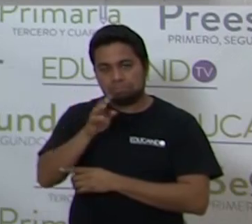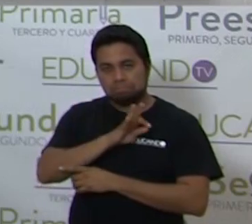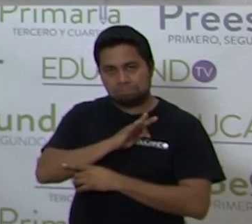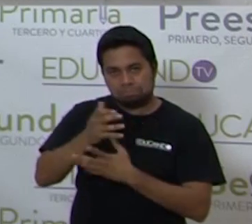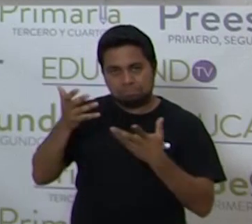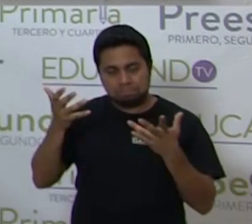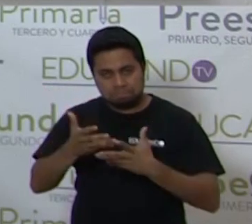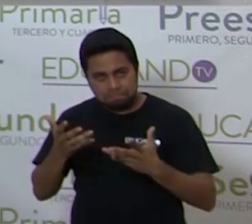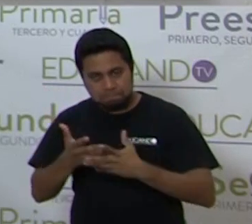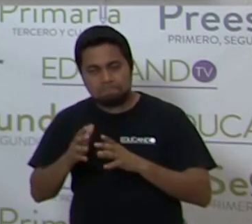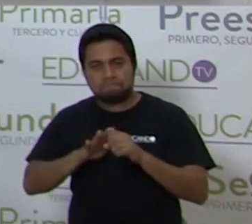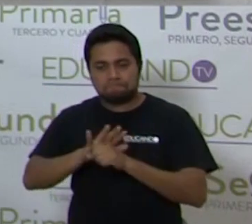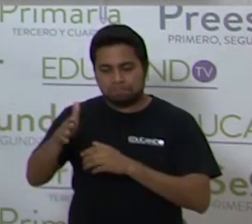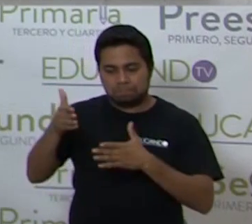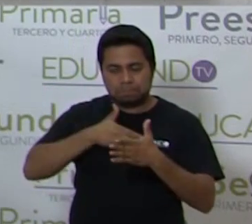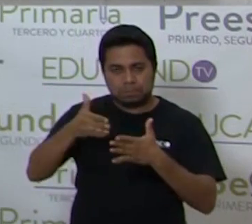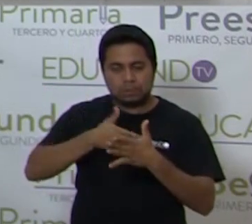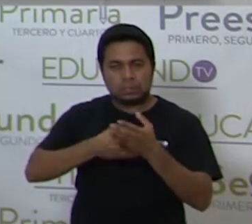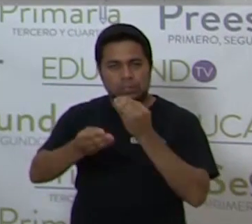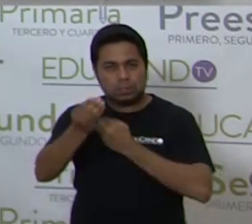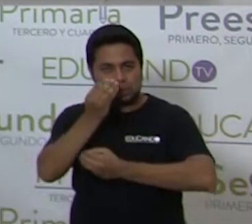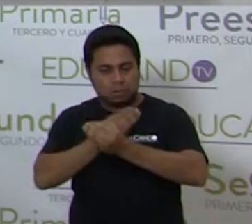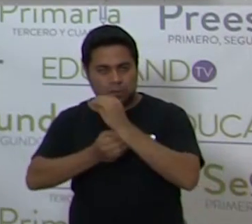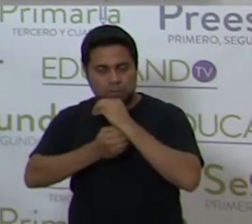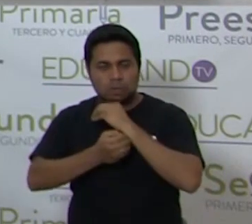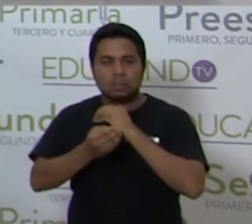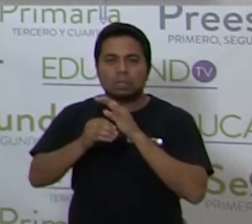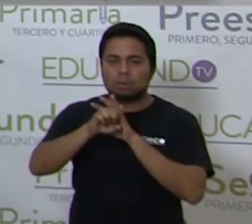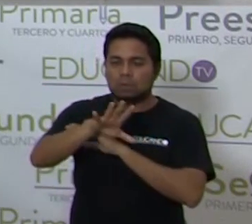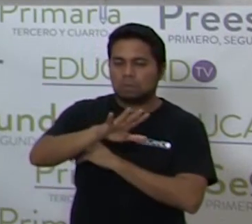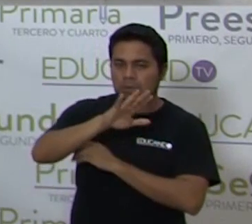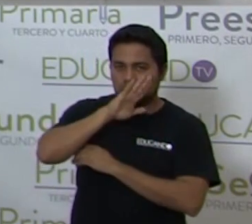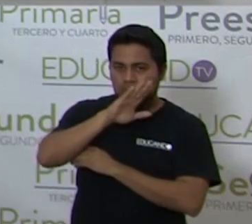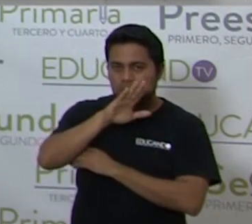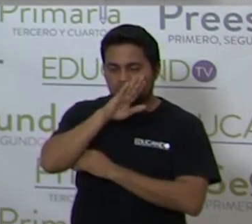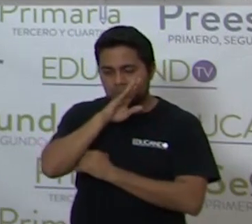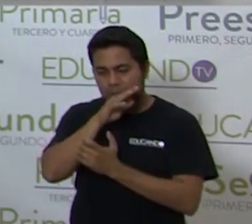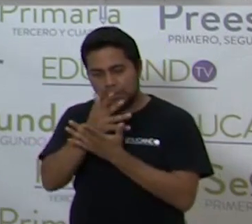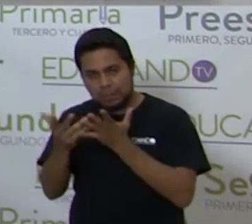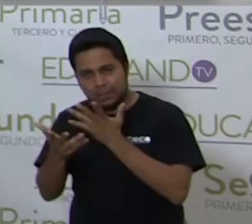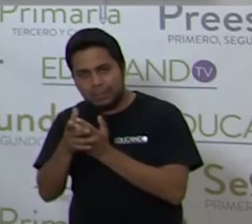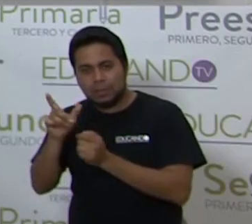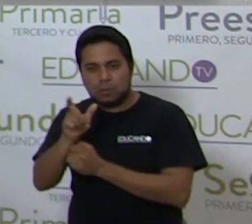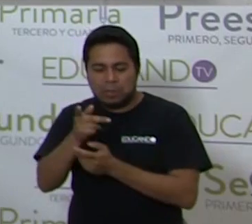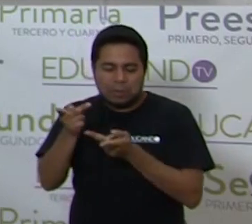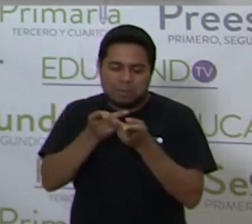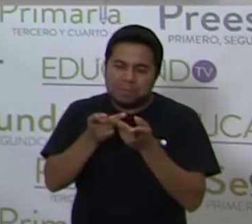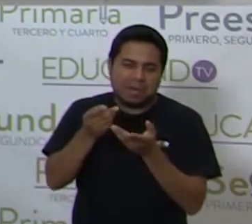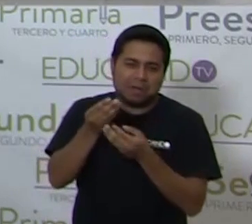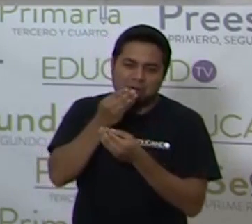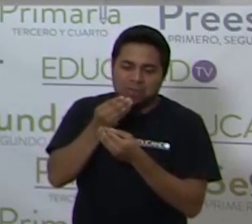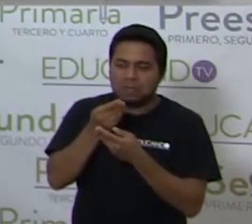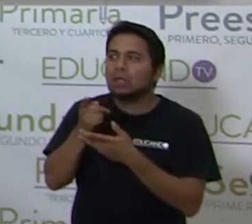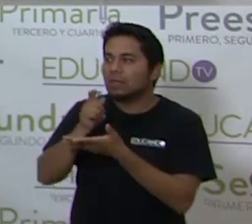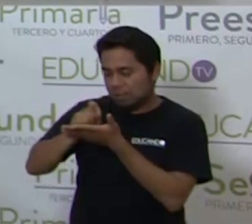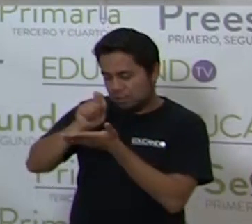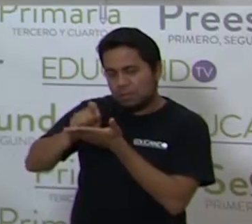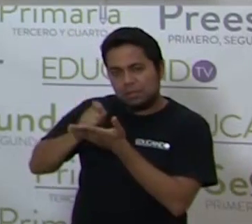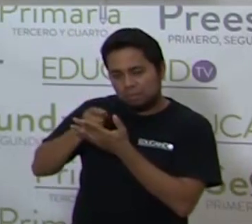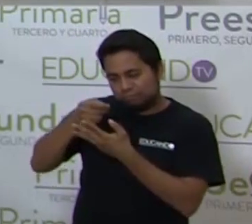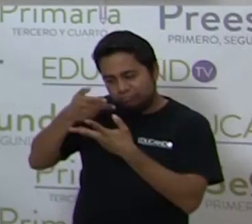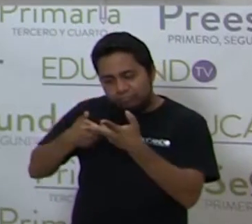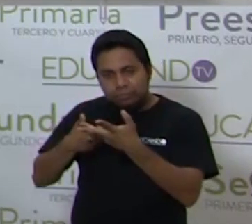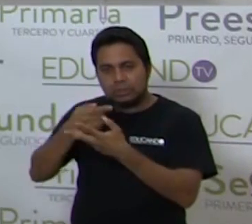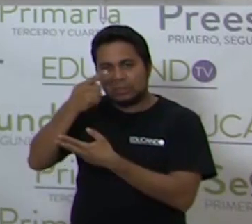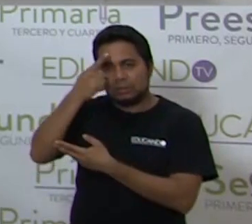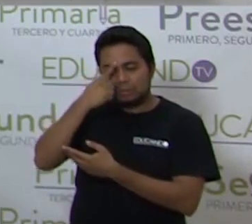realizar las recetas de cocina que mamá realiza al momento de preparar la comida. Te van a servir